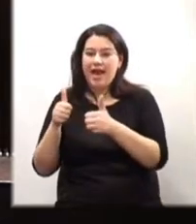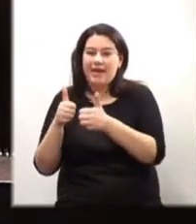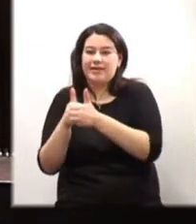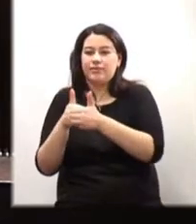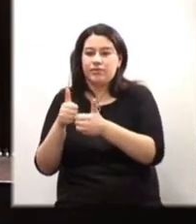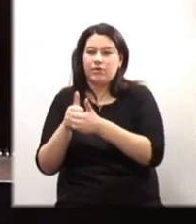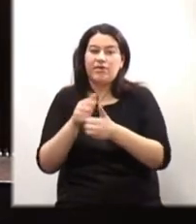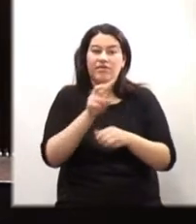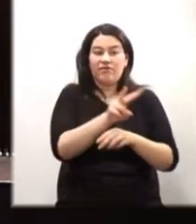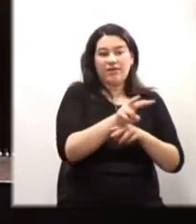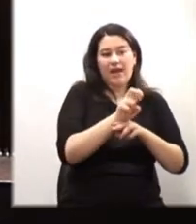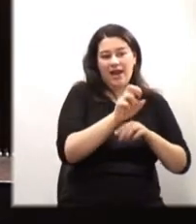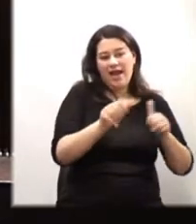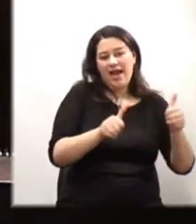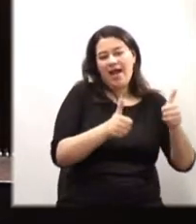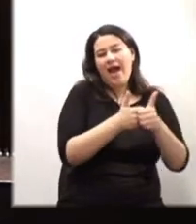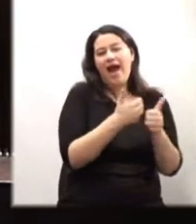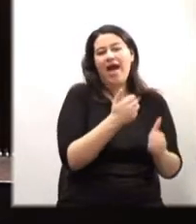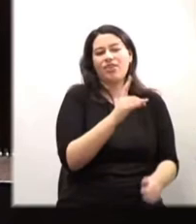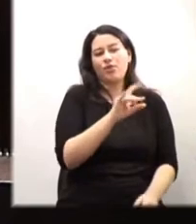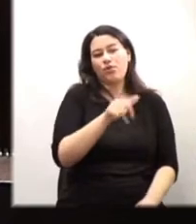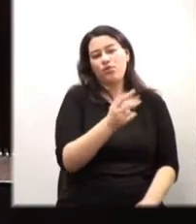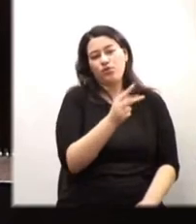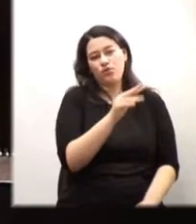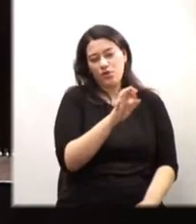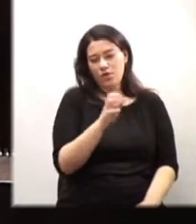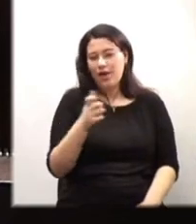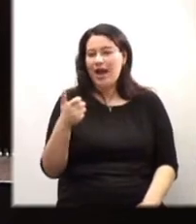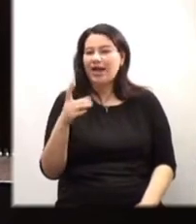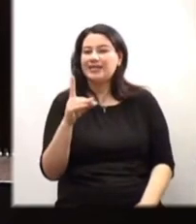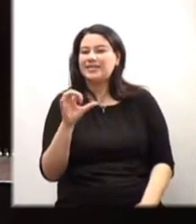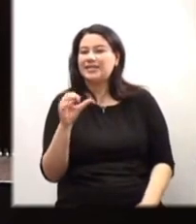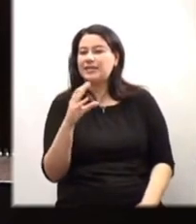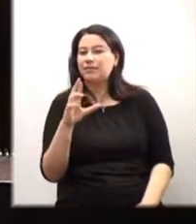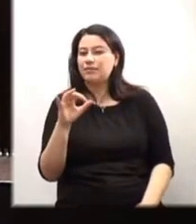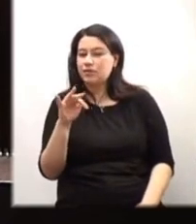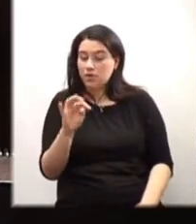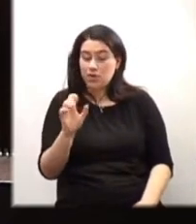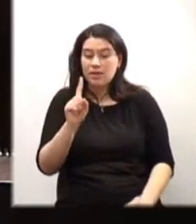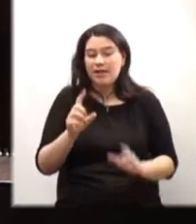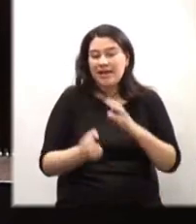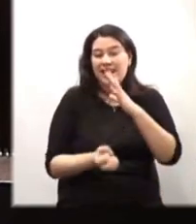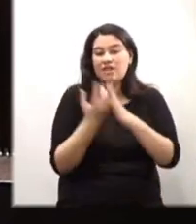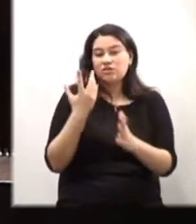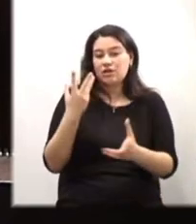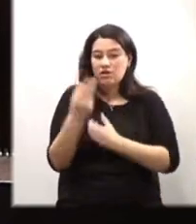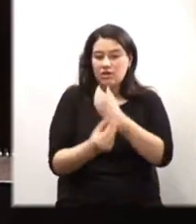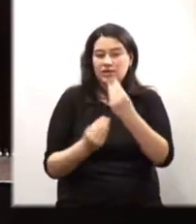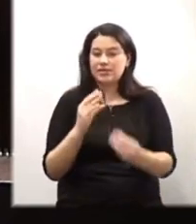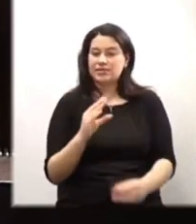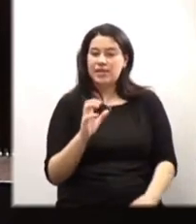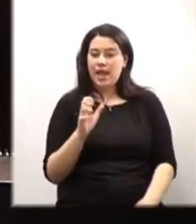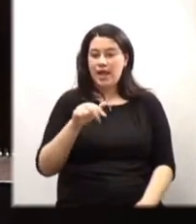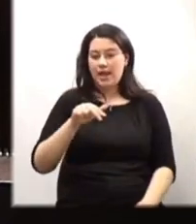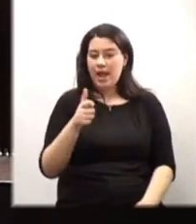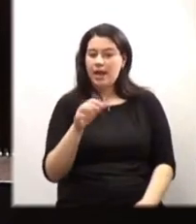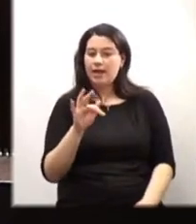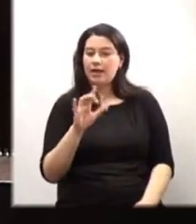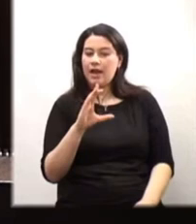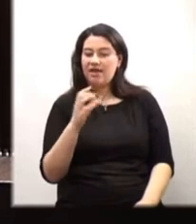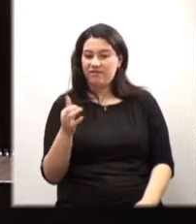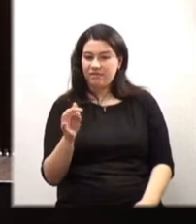los fiscales adjuntos, la creación de cargos en la CENACLAFT, que apuntan a fortalecer una institución que